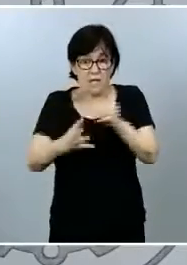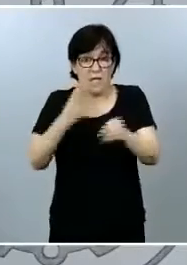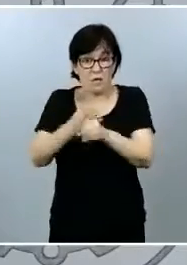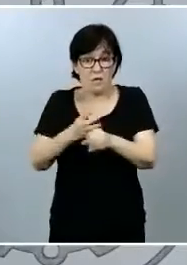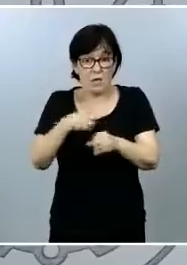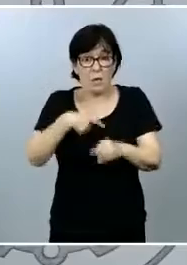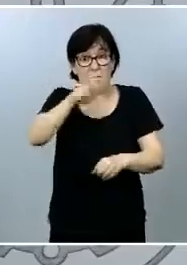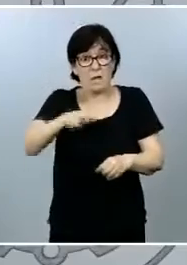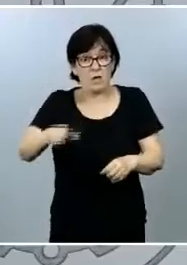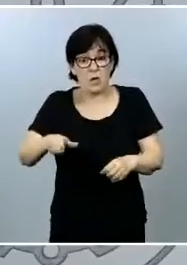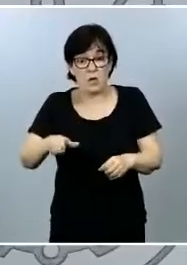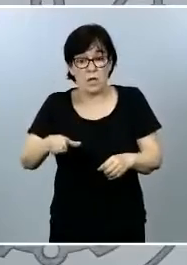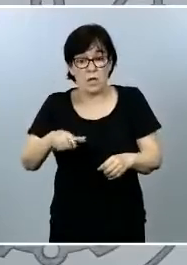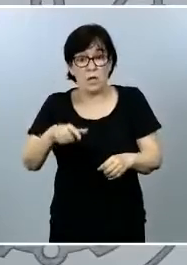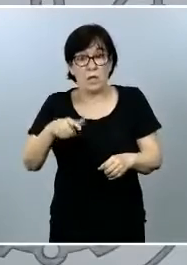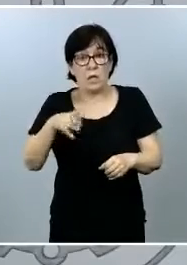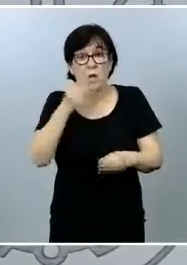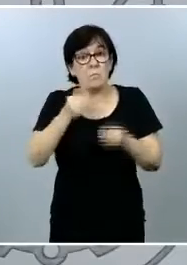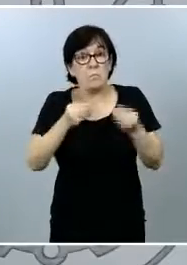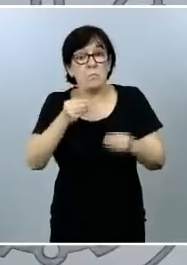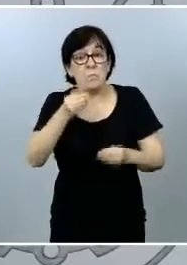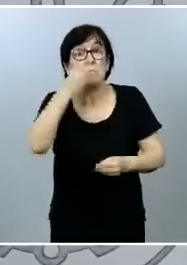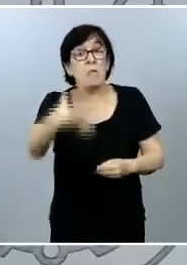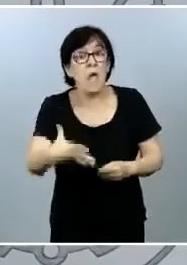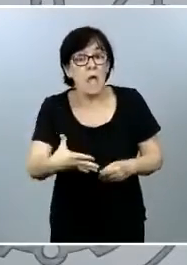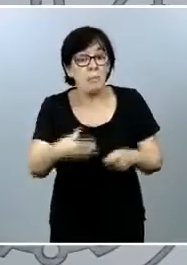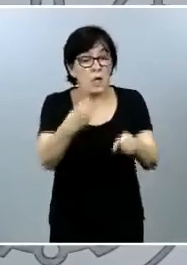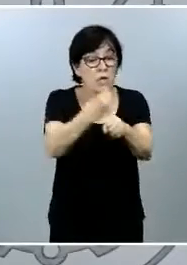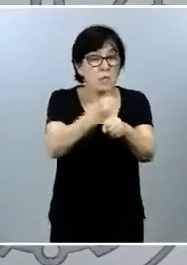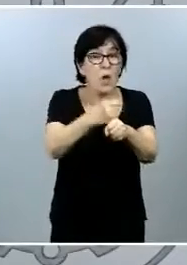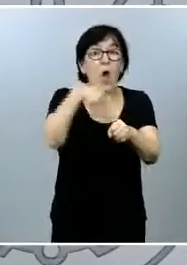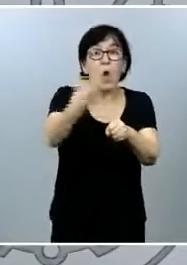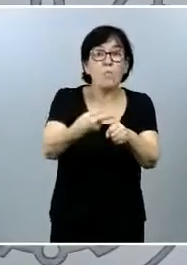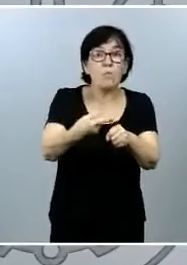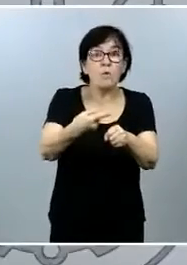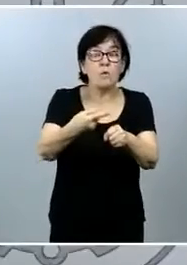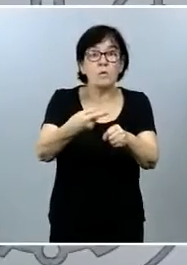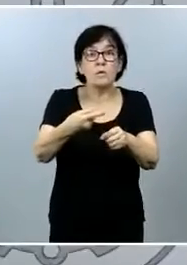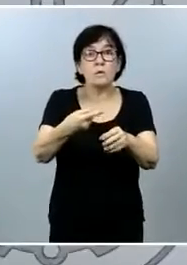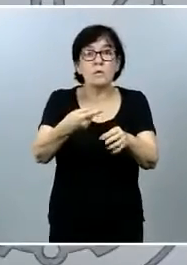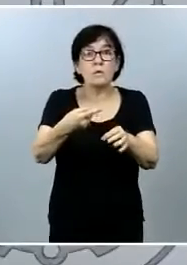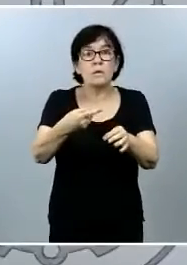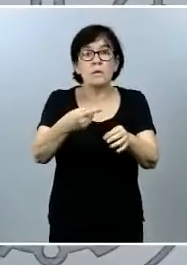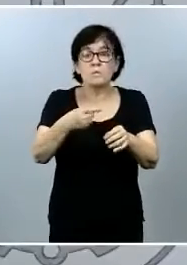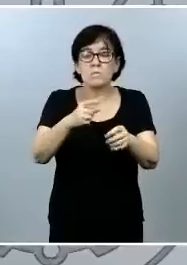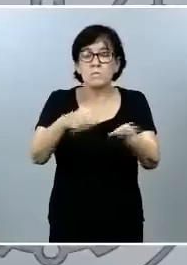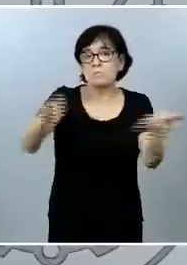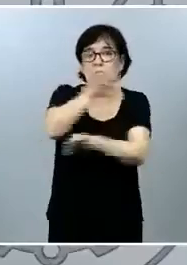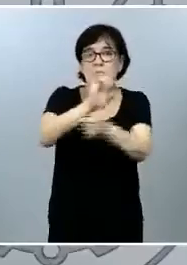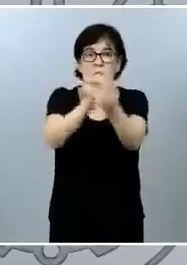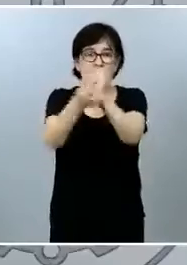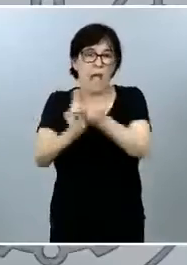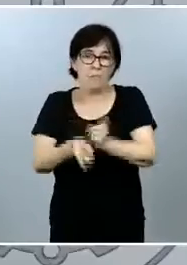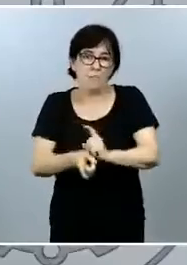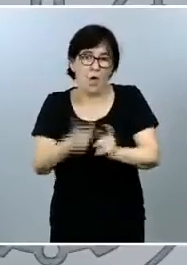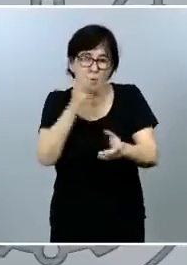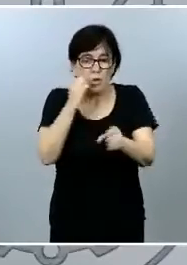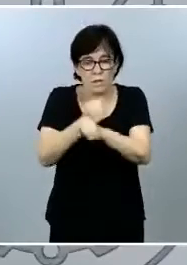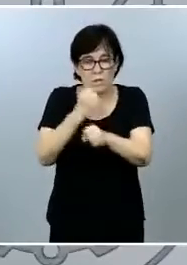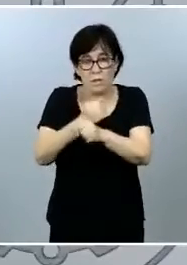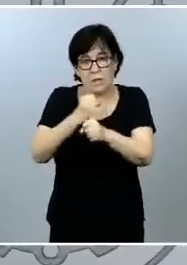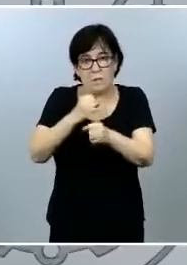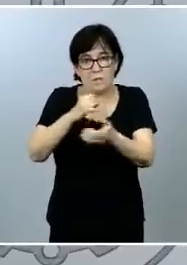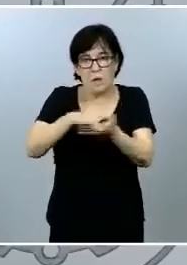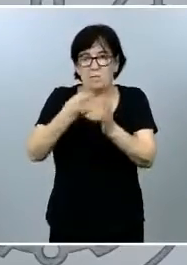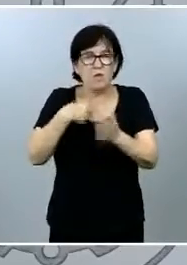que previamente se han visto aptas para una tarea posteriormente son removidas por otras tareas que lo plantean pero yo no